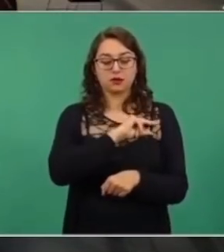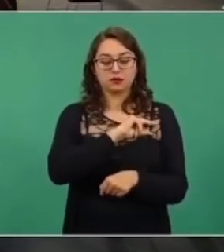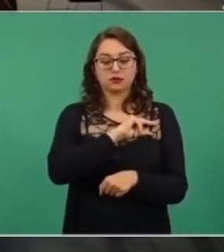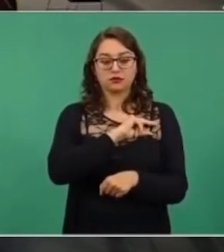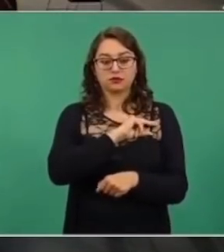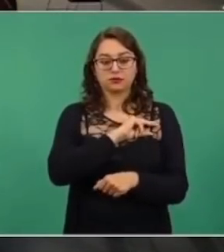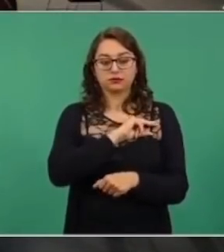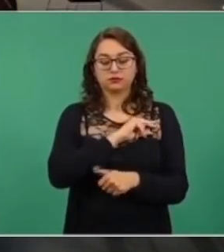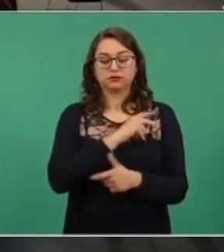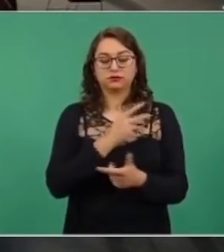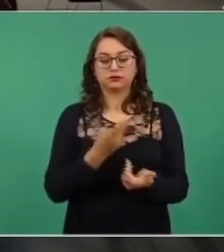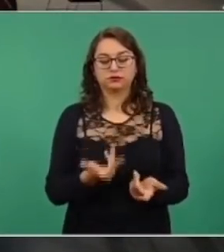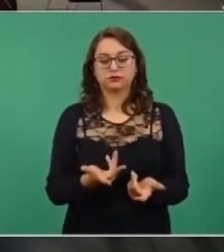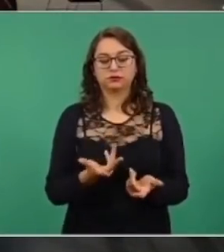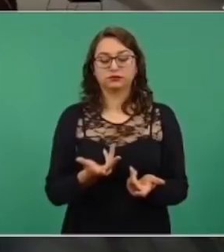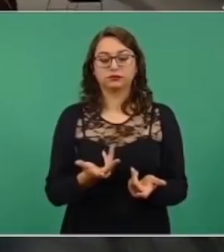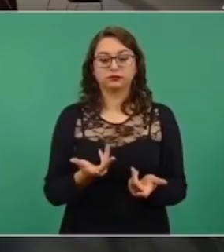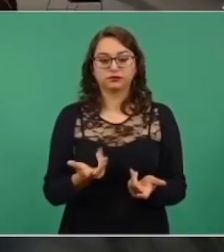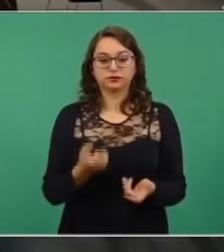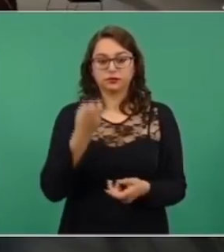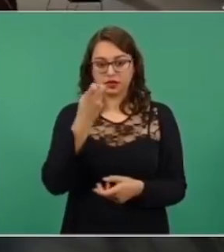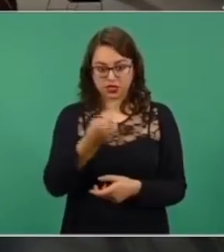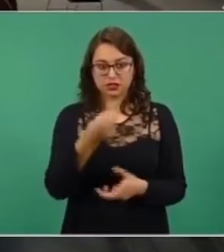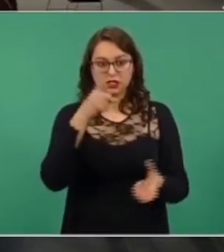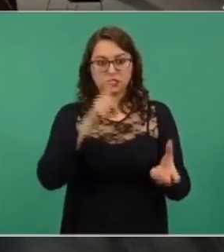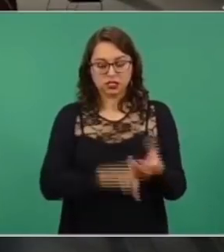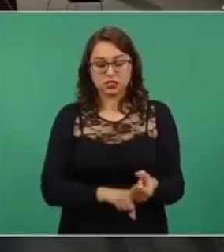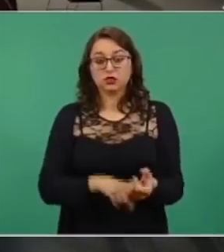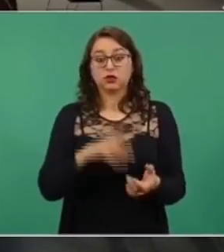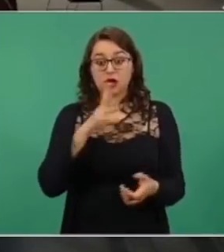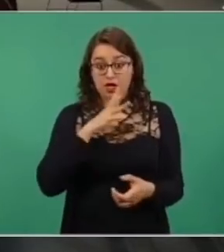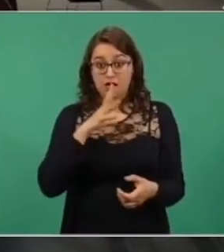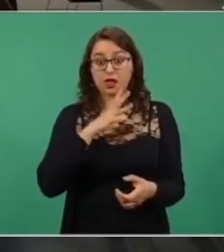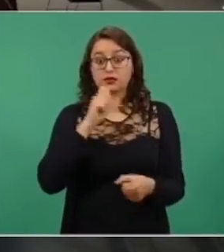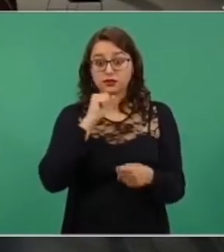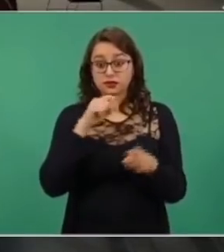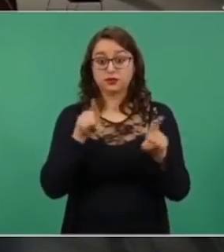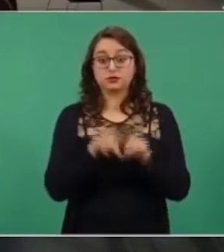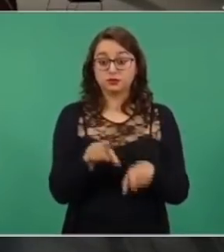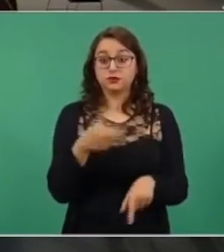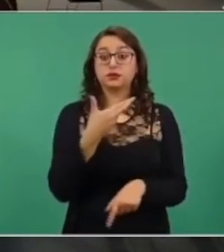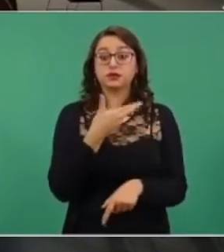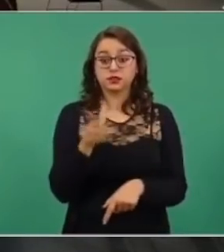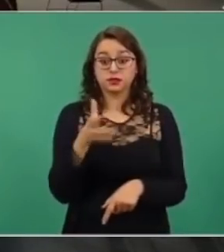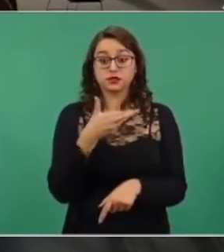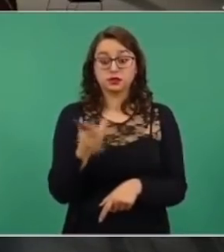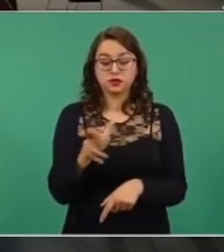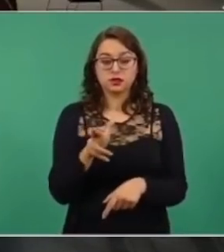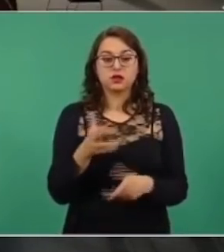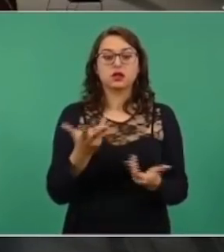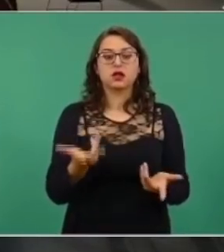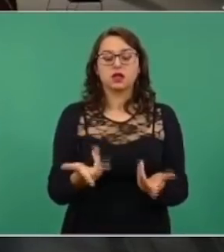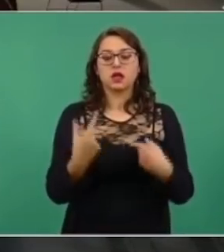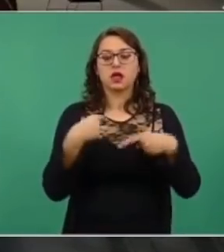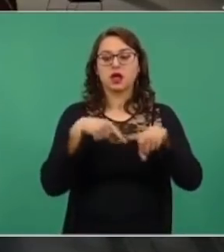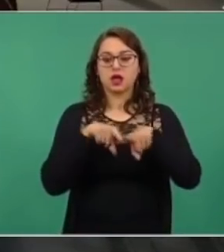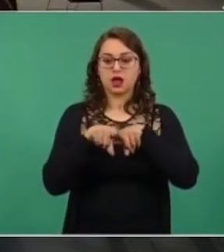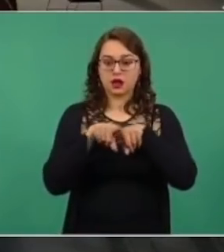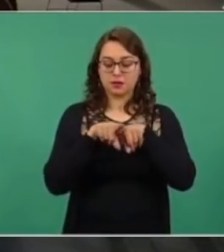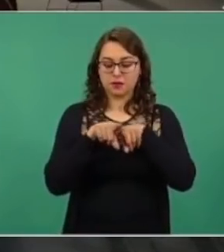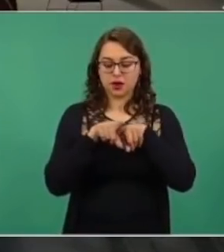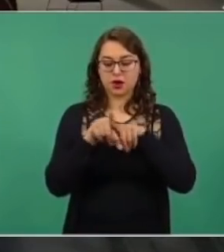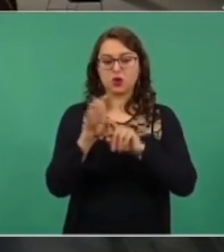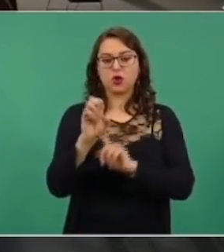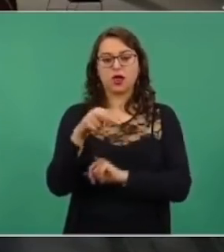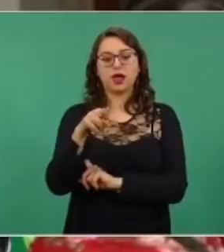y se les concesionó. Ahí hay un restaurante, le quiero decir, donde opera el hermano de Enrique Ochoa, que fue,